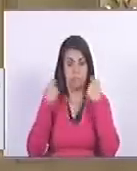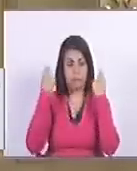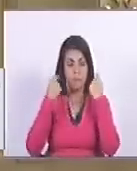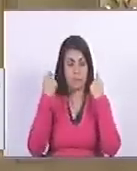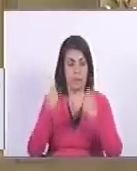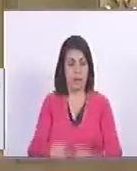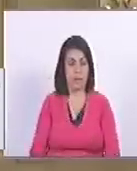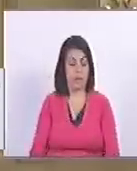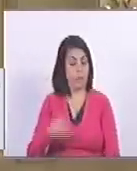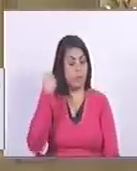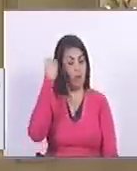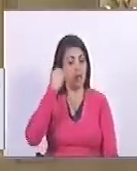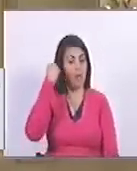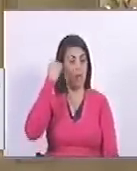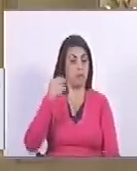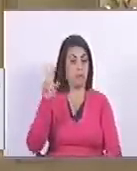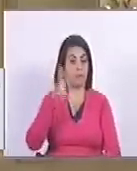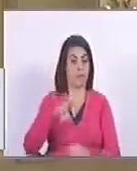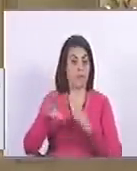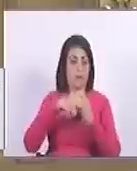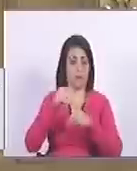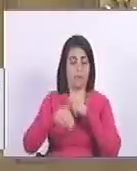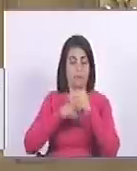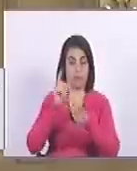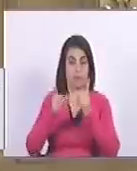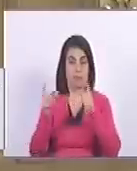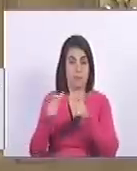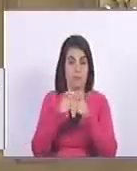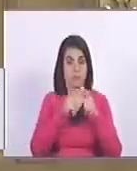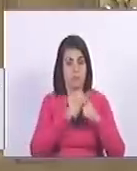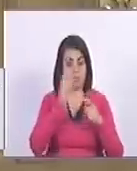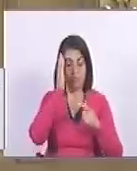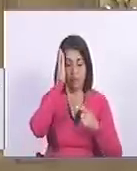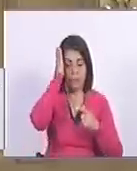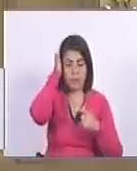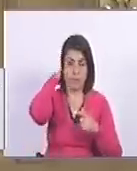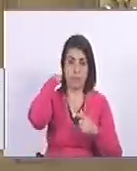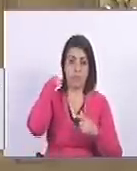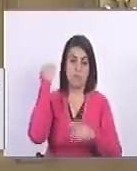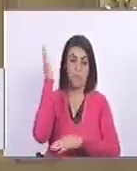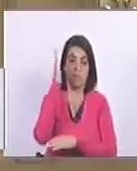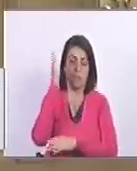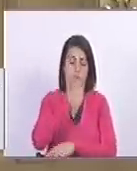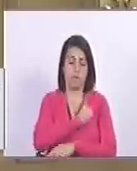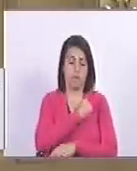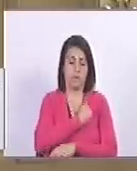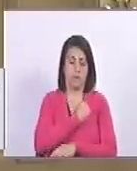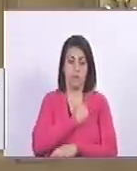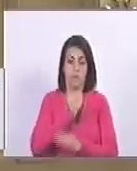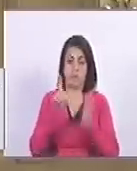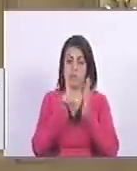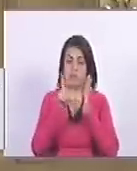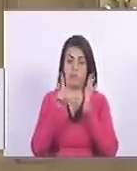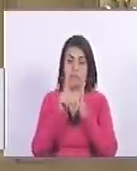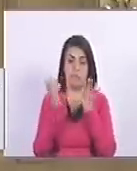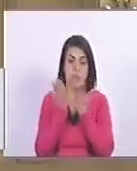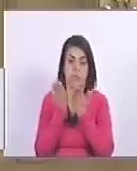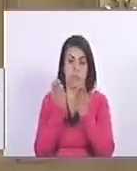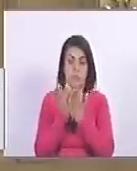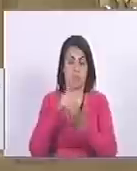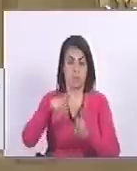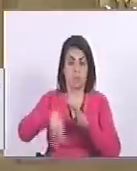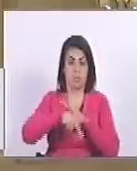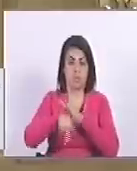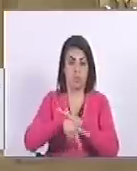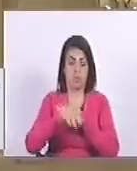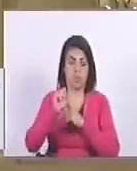y celebraciones. Considerando que en Venezuela existen agrupaciones corales en iglesias, universidades, liceos, escuelas,